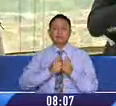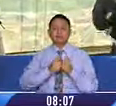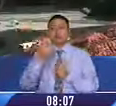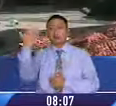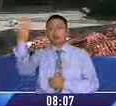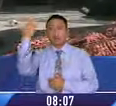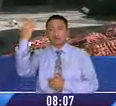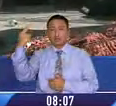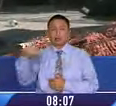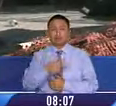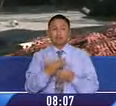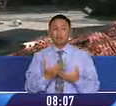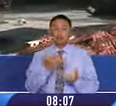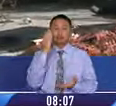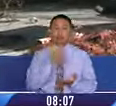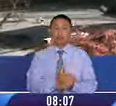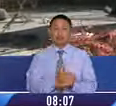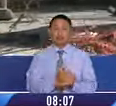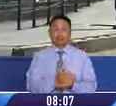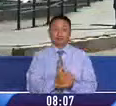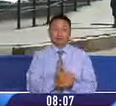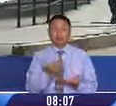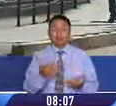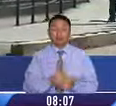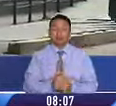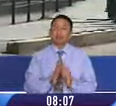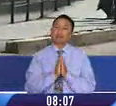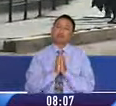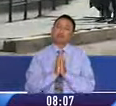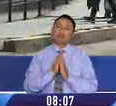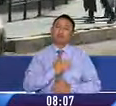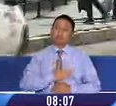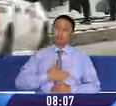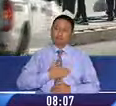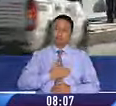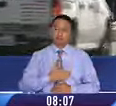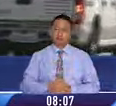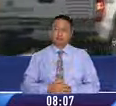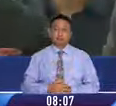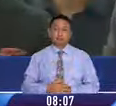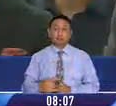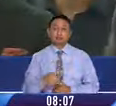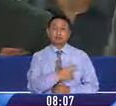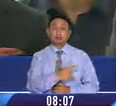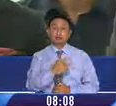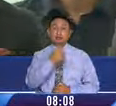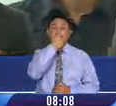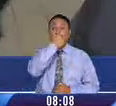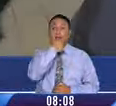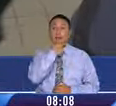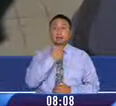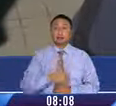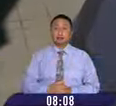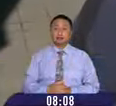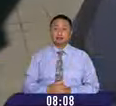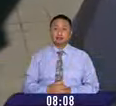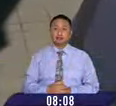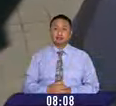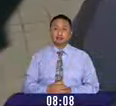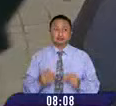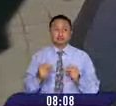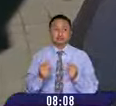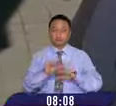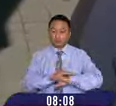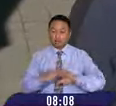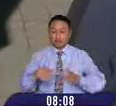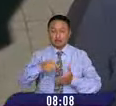alcalde la obra se estanque, por lo que hacen el siguiente pedido al burgomaestre Pavel Muñoz. Culminar y que mantengan los